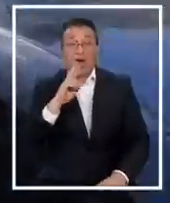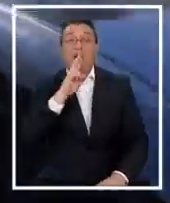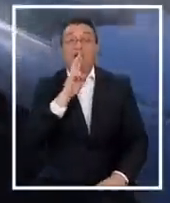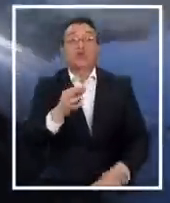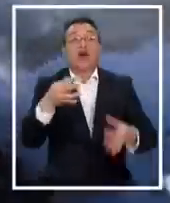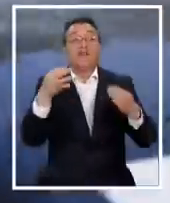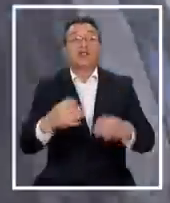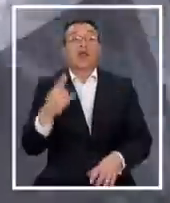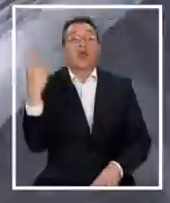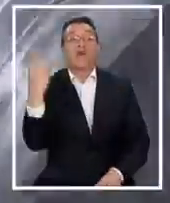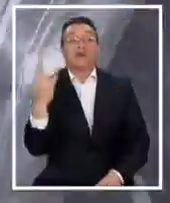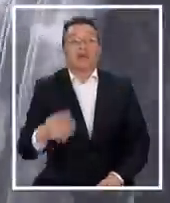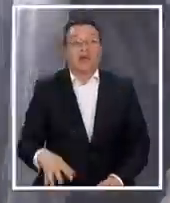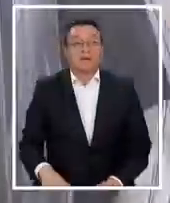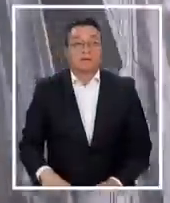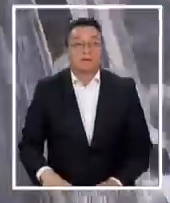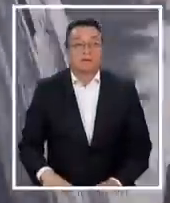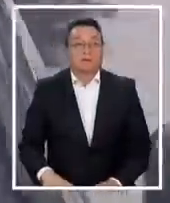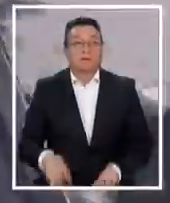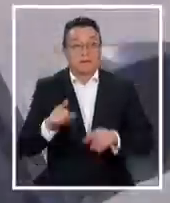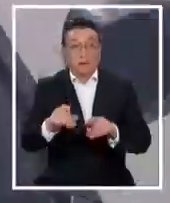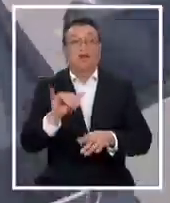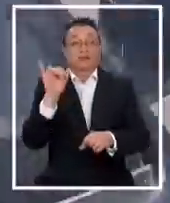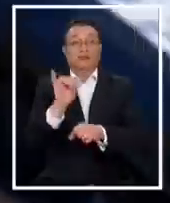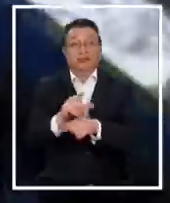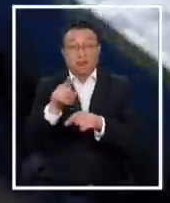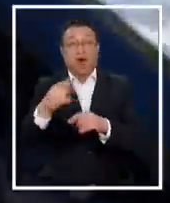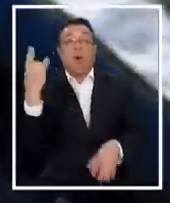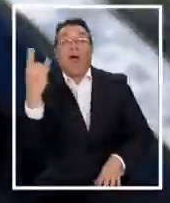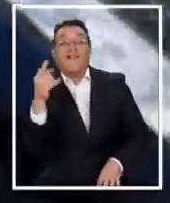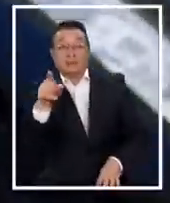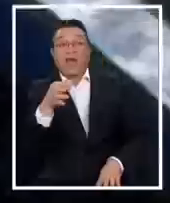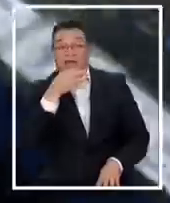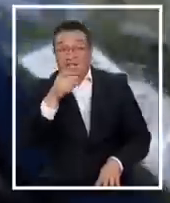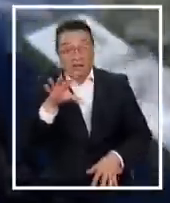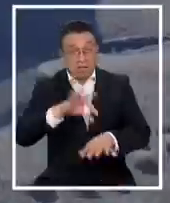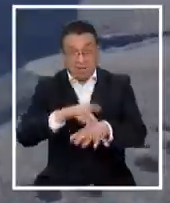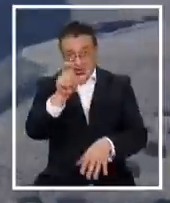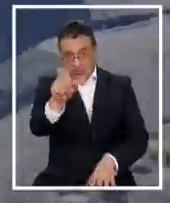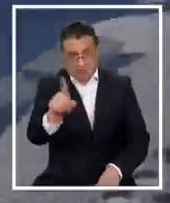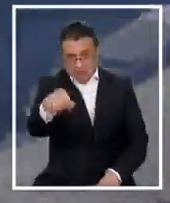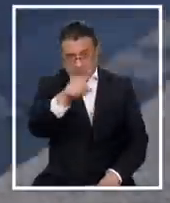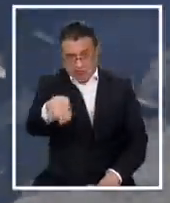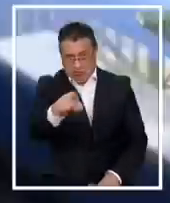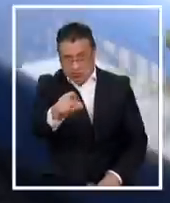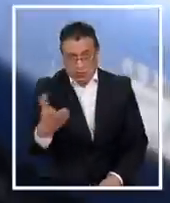oficial de la universidad. No, amigo, por favor. Aquí está la respuesta de la universidad donde dice que usted no es médico.